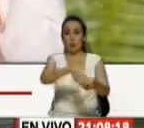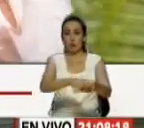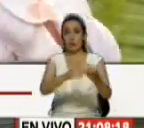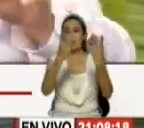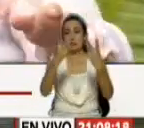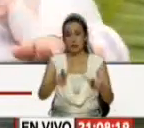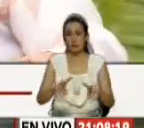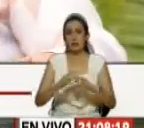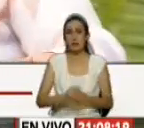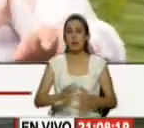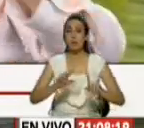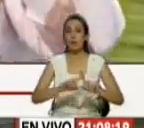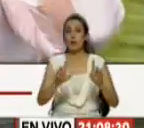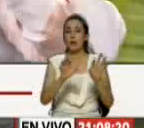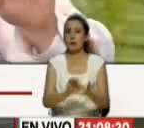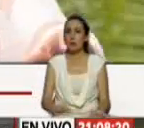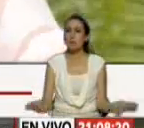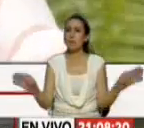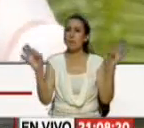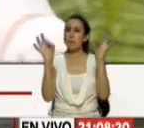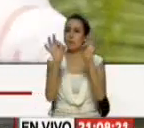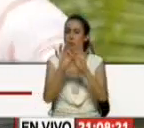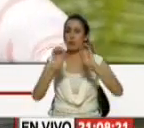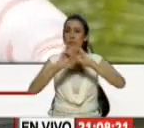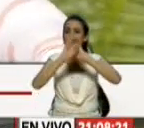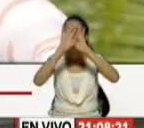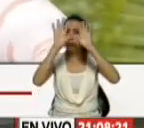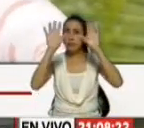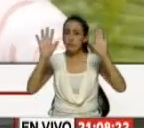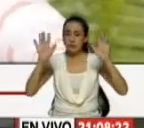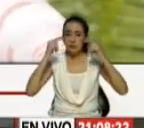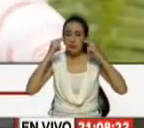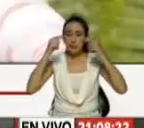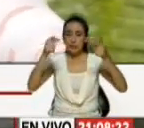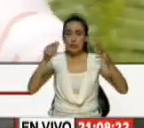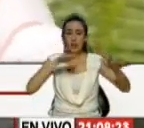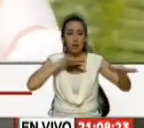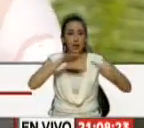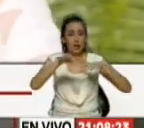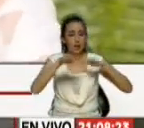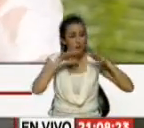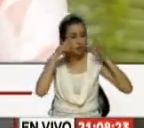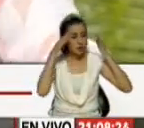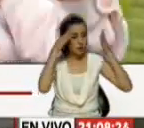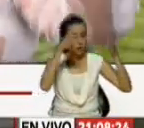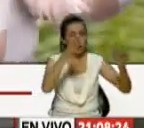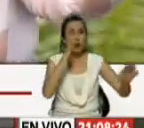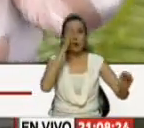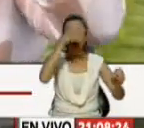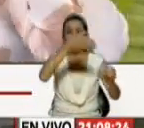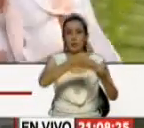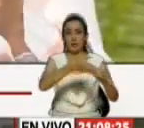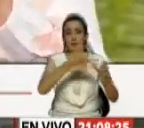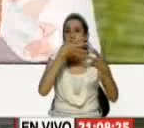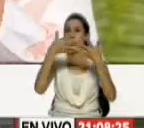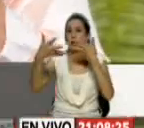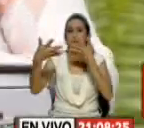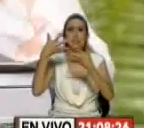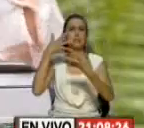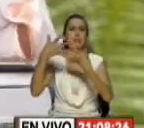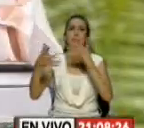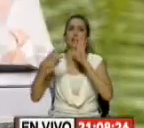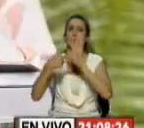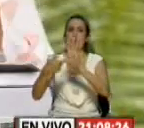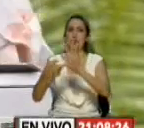pero sobre todo tener claro que nuestra línea de acción siempre será la transparencia,